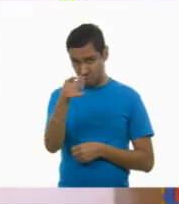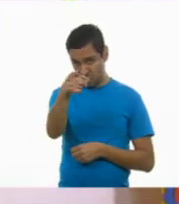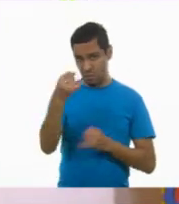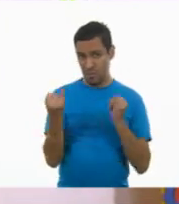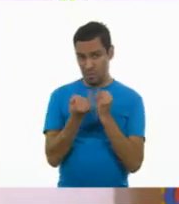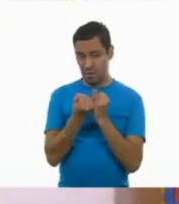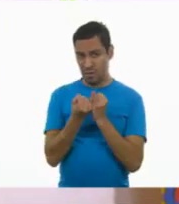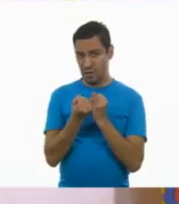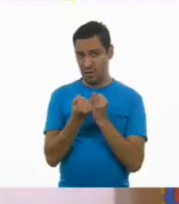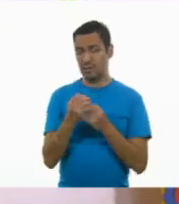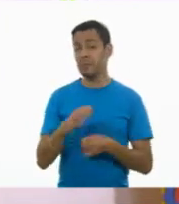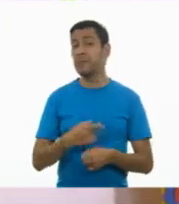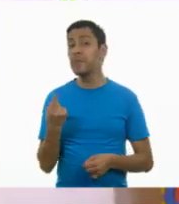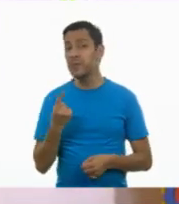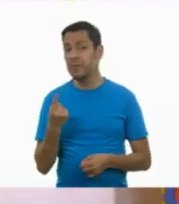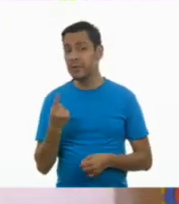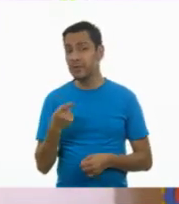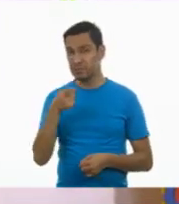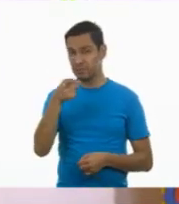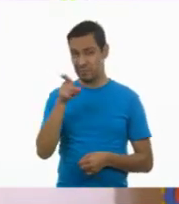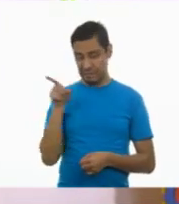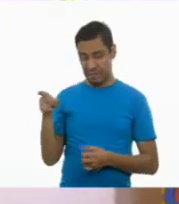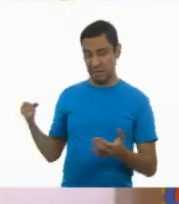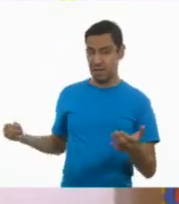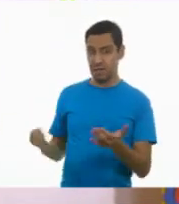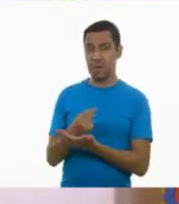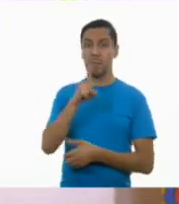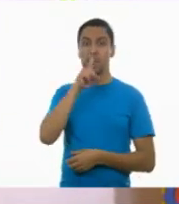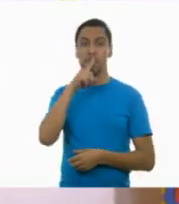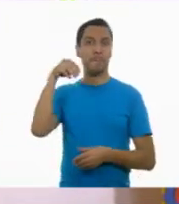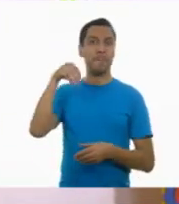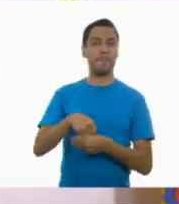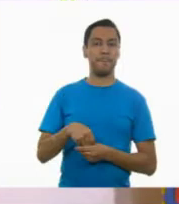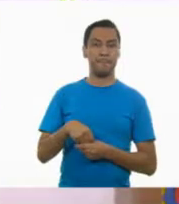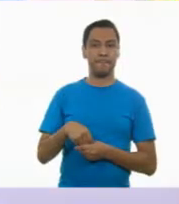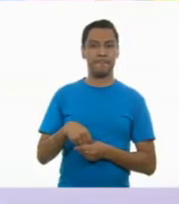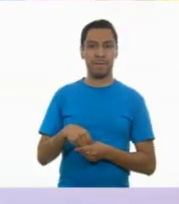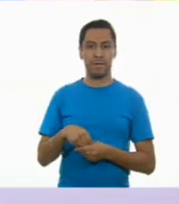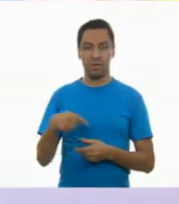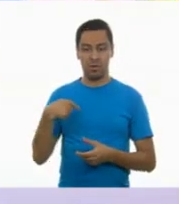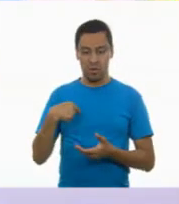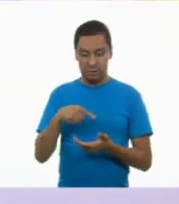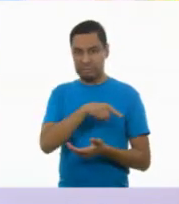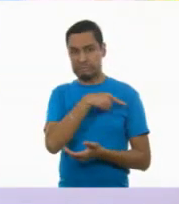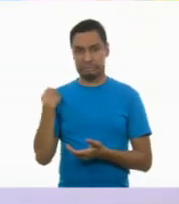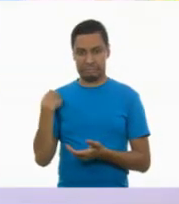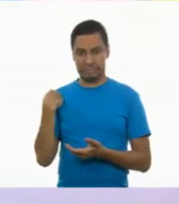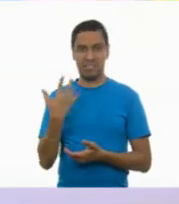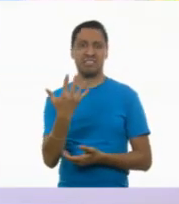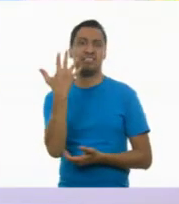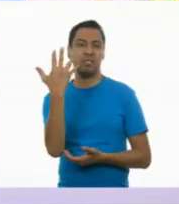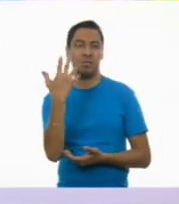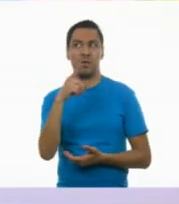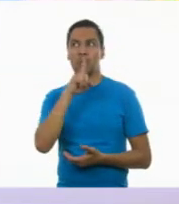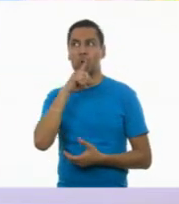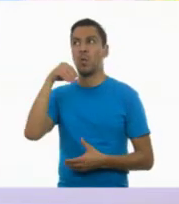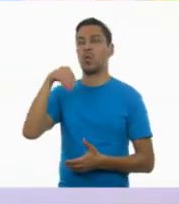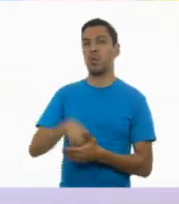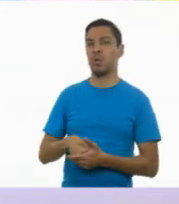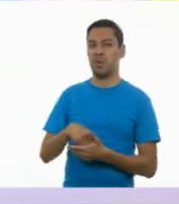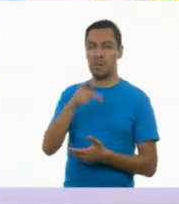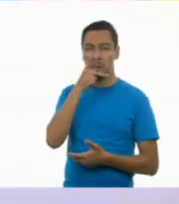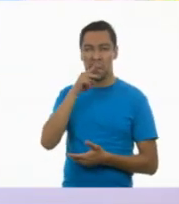qué? ¿Tomarían la decisión de ocultar su mala calificación? ¿Por qué lo harían?